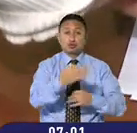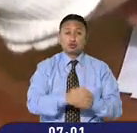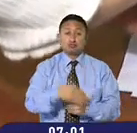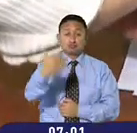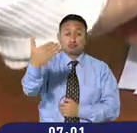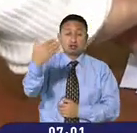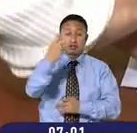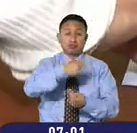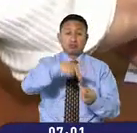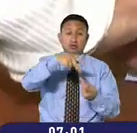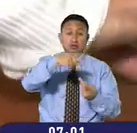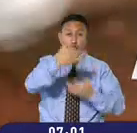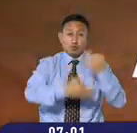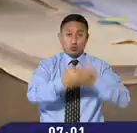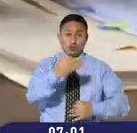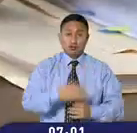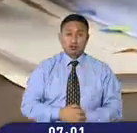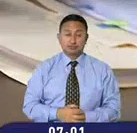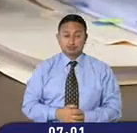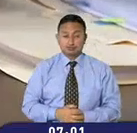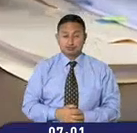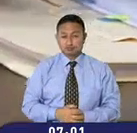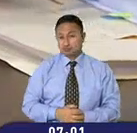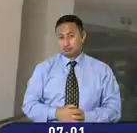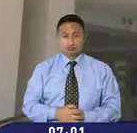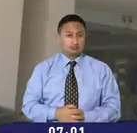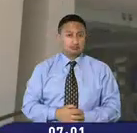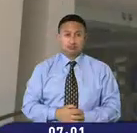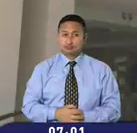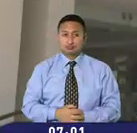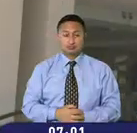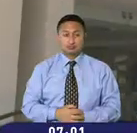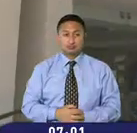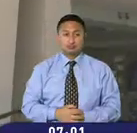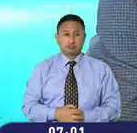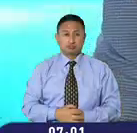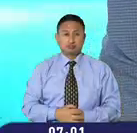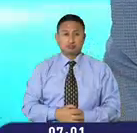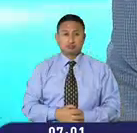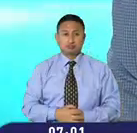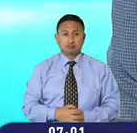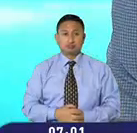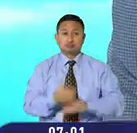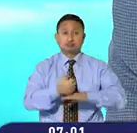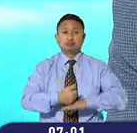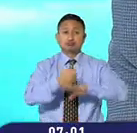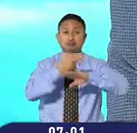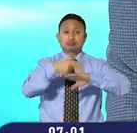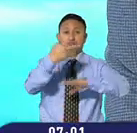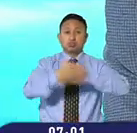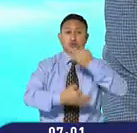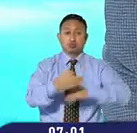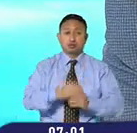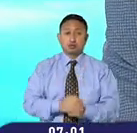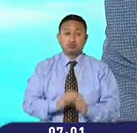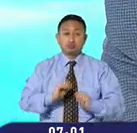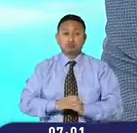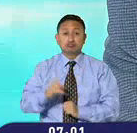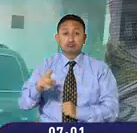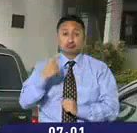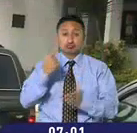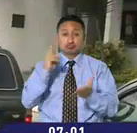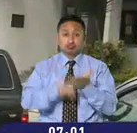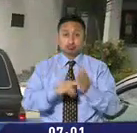alcaldes, prefectos y jueces, informó Héctor Romero. La Corte Nacional de Justicia, a través de un